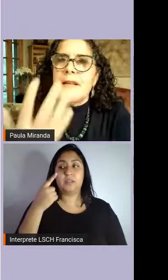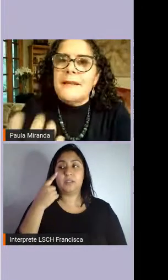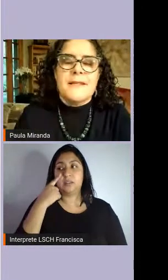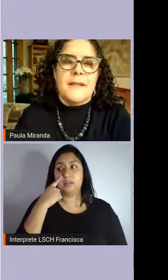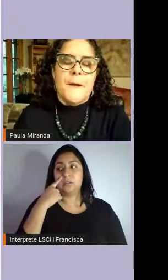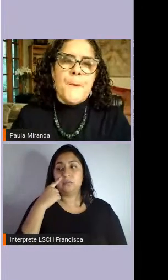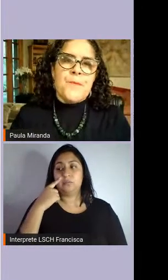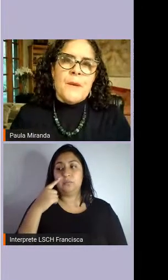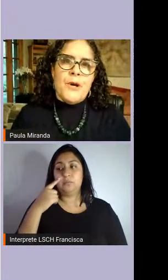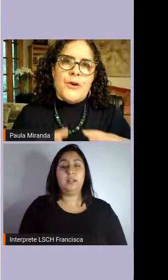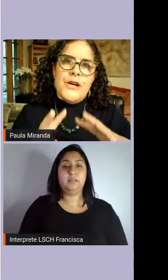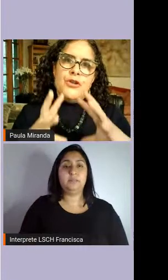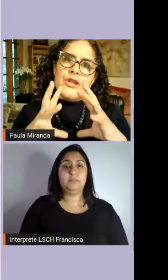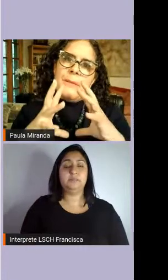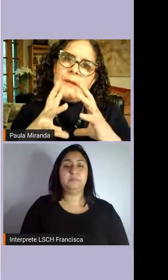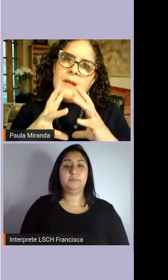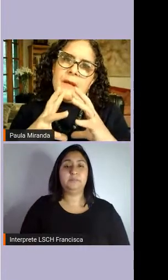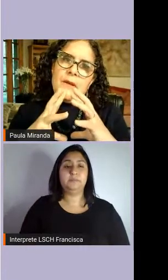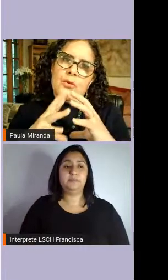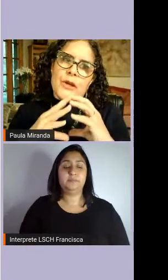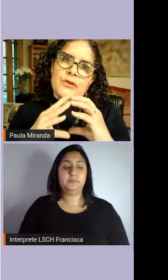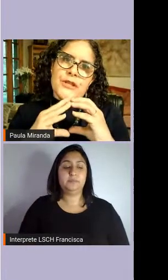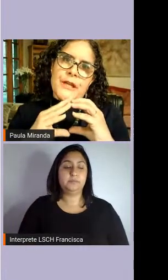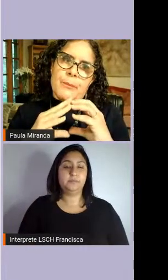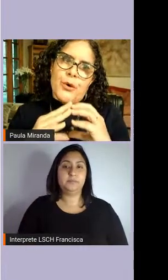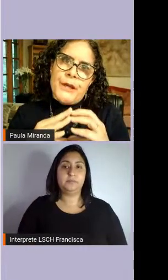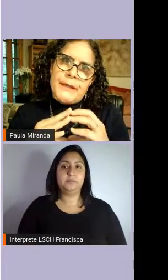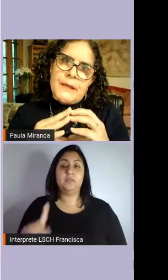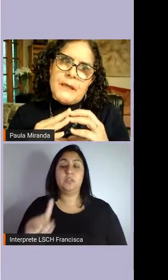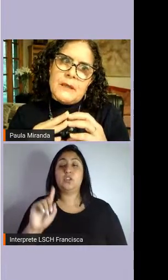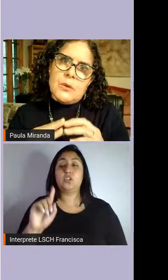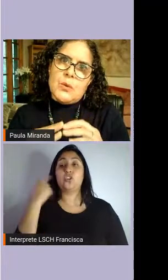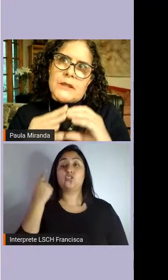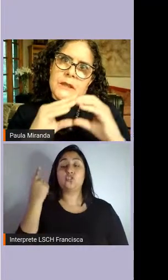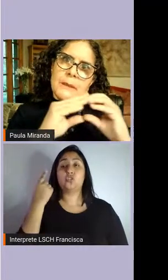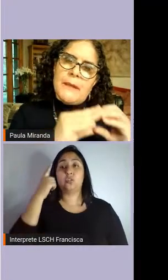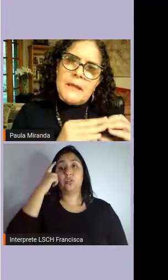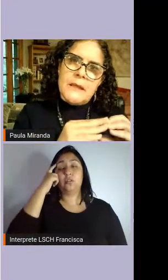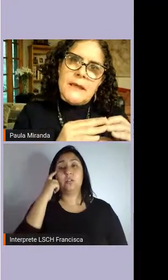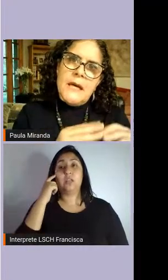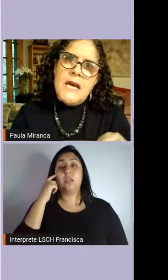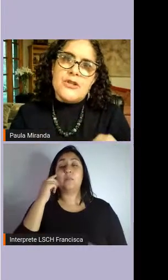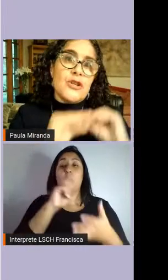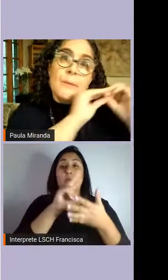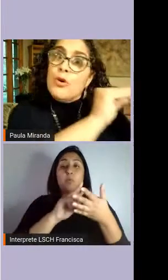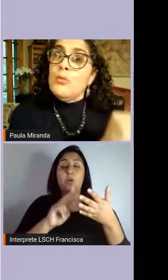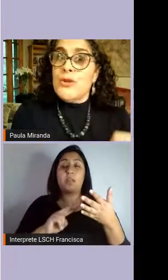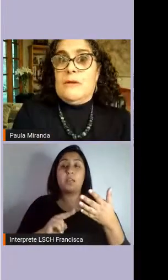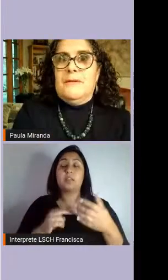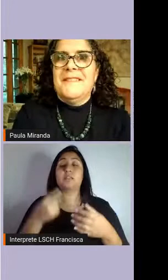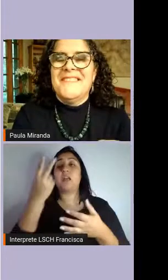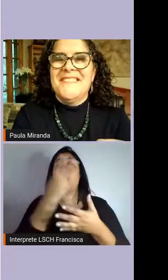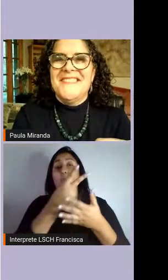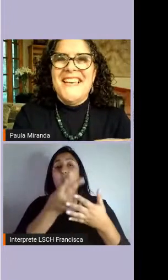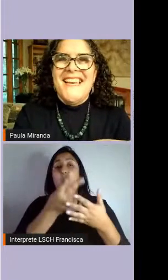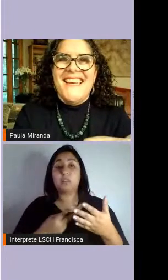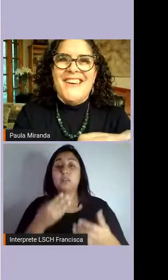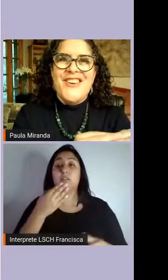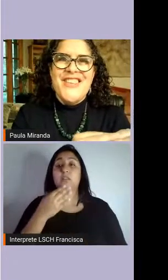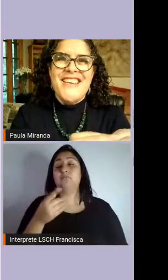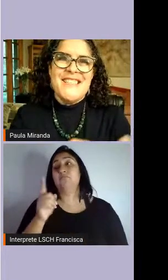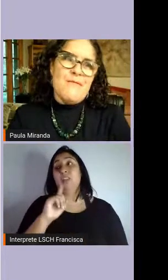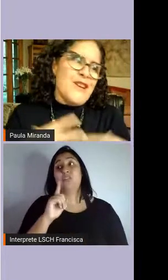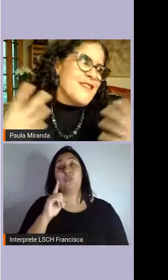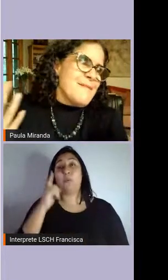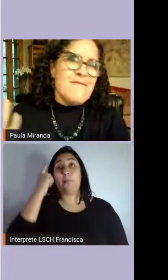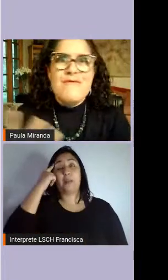debería estar Violeta, etc. Bueno, no solamente no era considerada poeta o artista plástica, sino que tampoco músico.